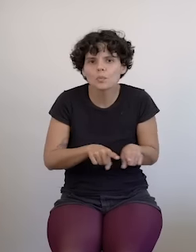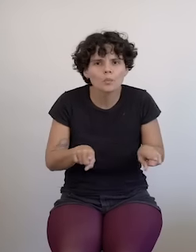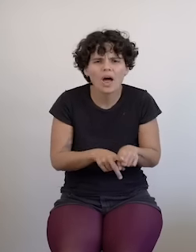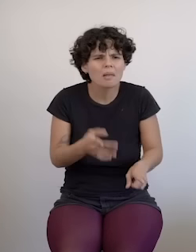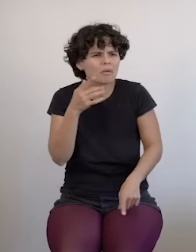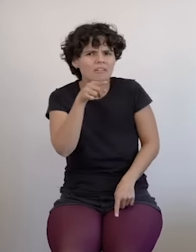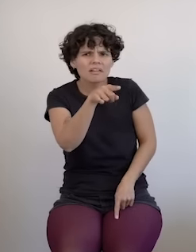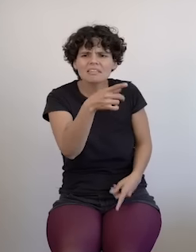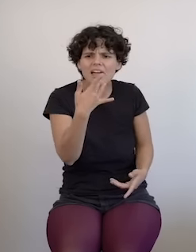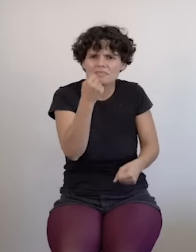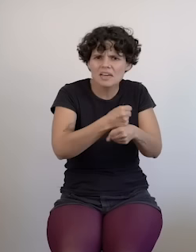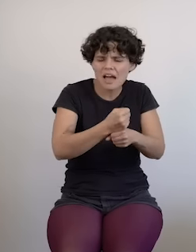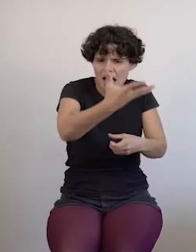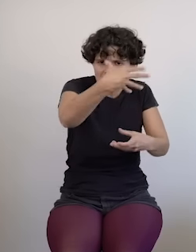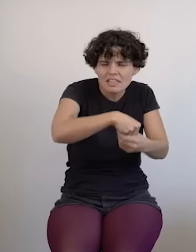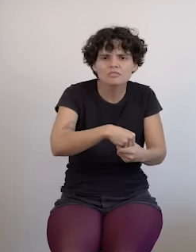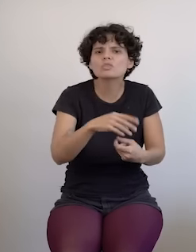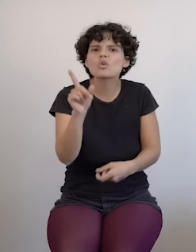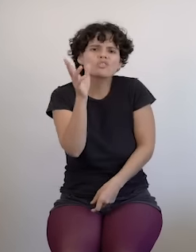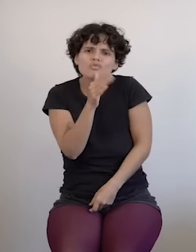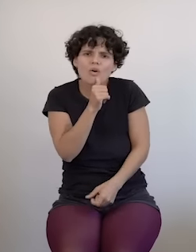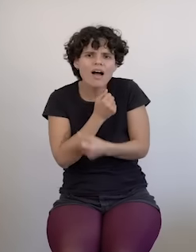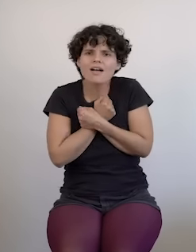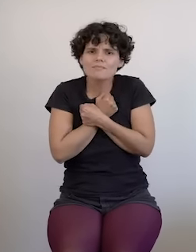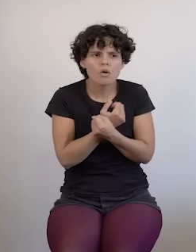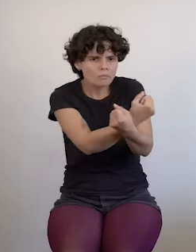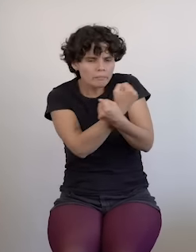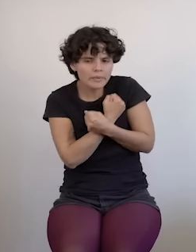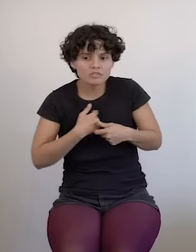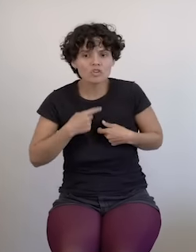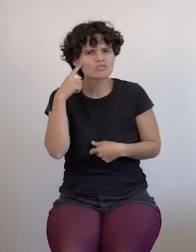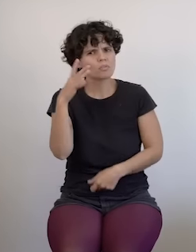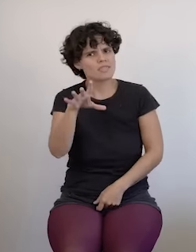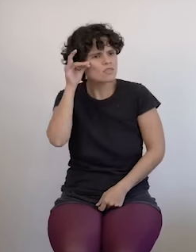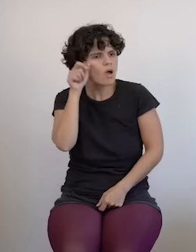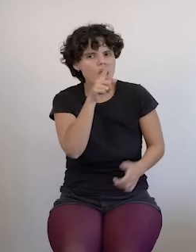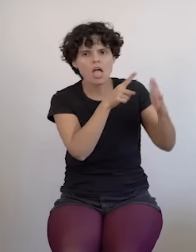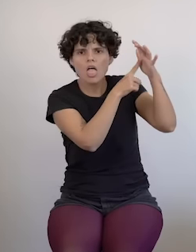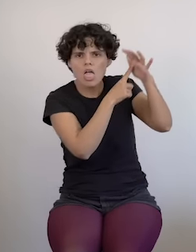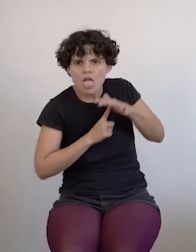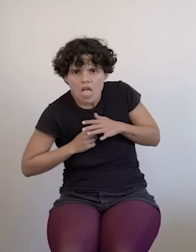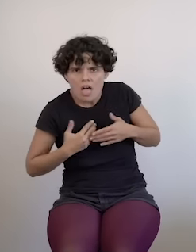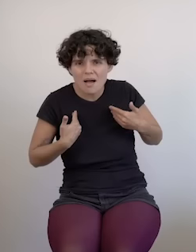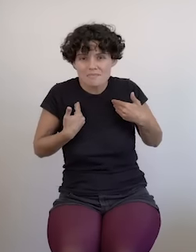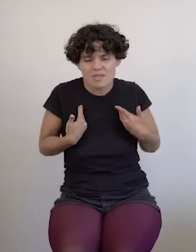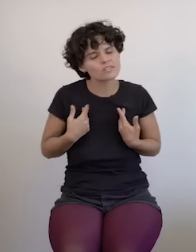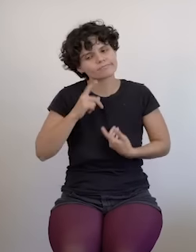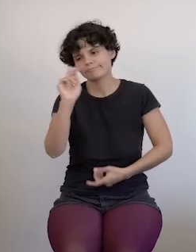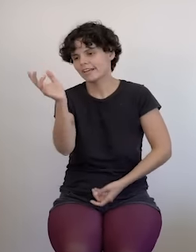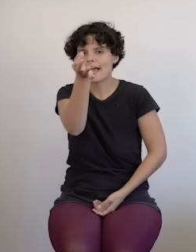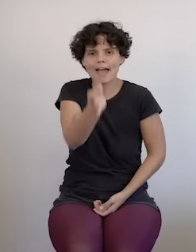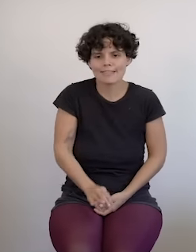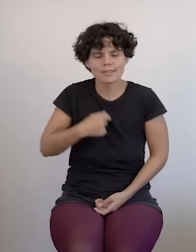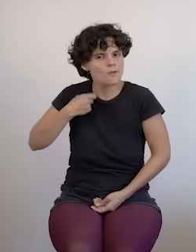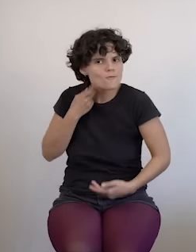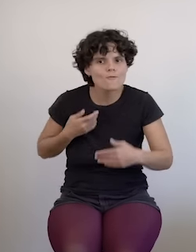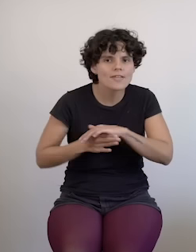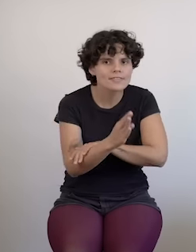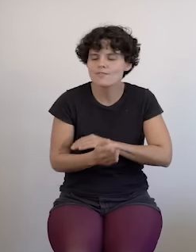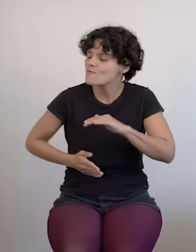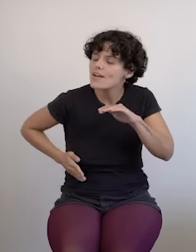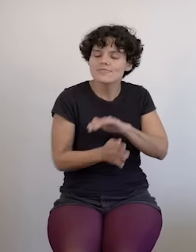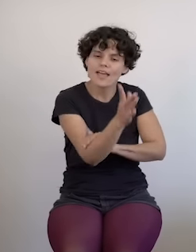trabajando con niños si no le están dando, cachai, el amor que se necesitan y los discriminan? Y yo cuando veo que me discriminó dije, yo voy a entrar a esta guay.